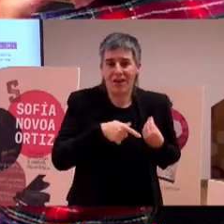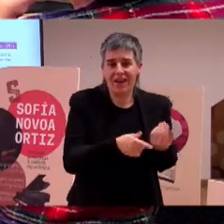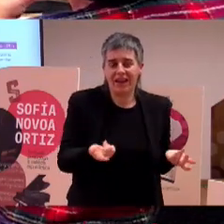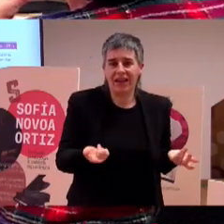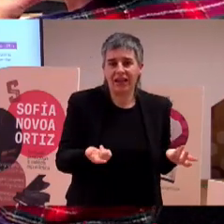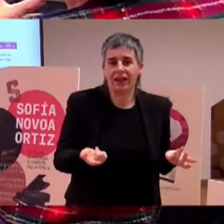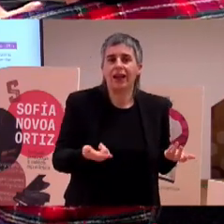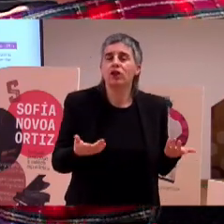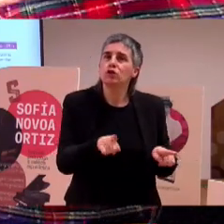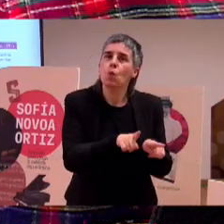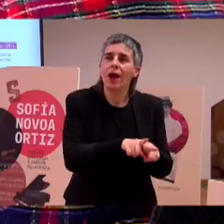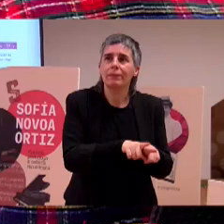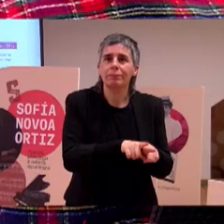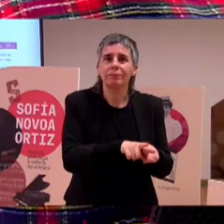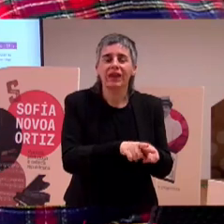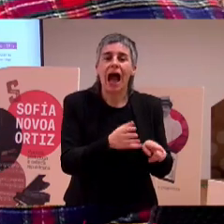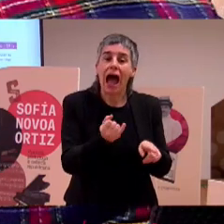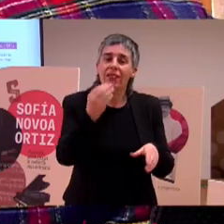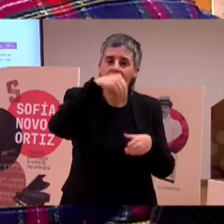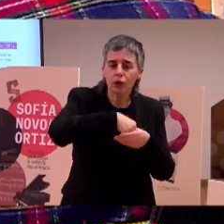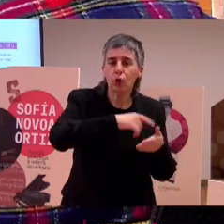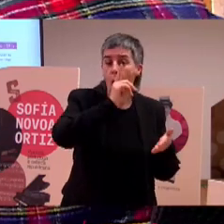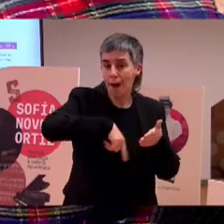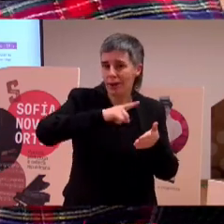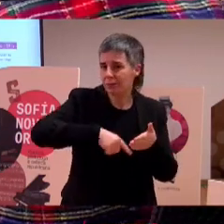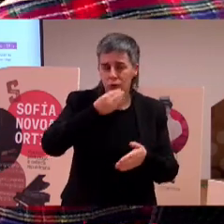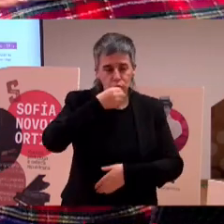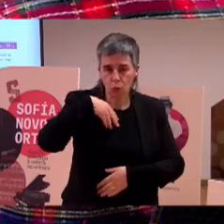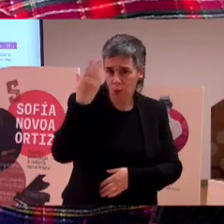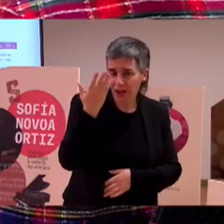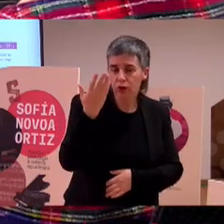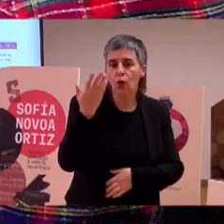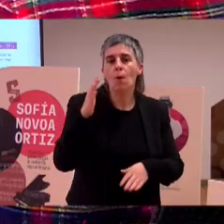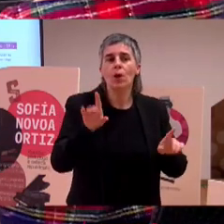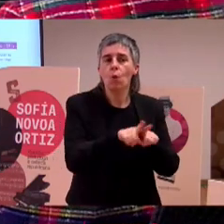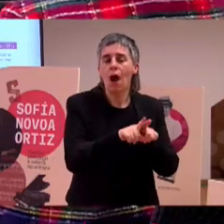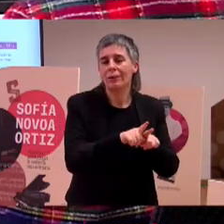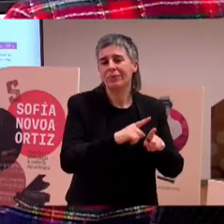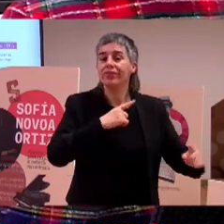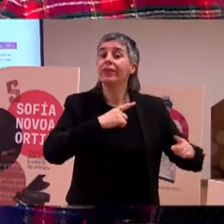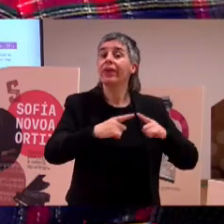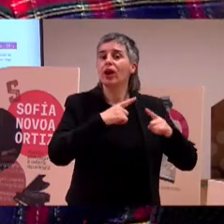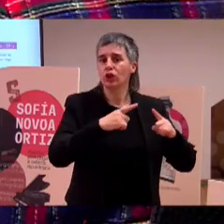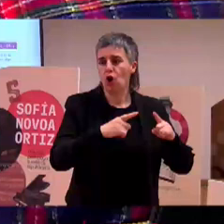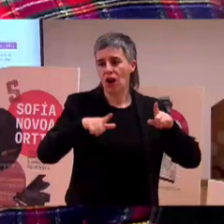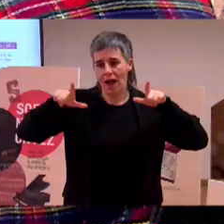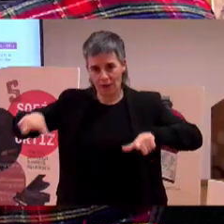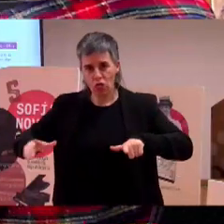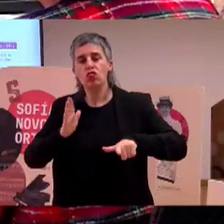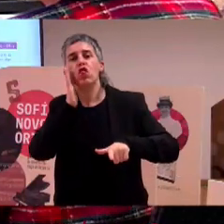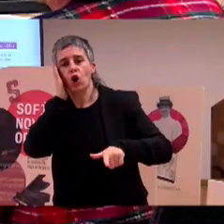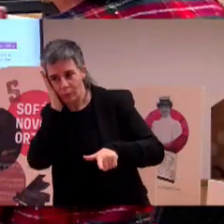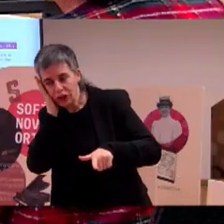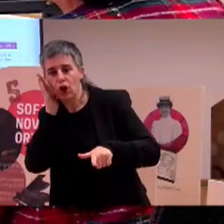como tenía un apartamento estupendo, o sea, ¿no? Pero era como la directora del dormitorio, de lo que